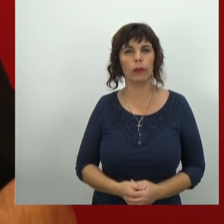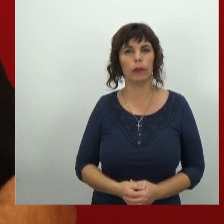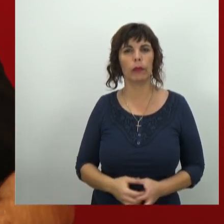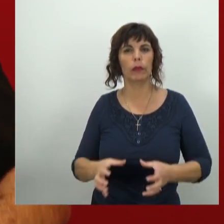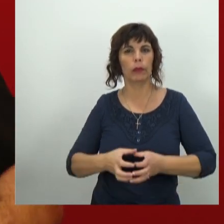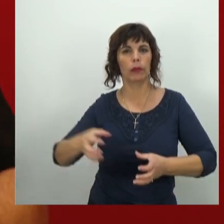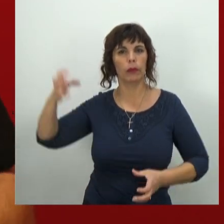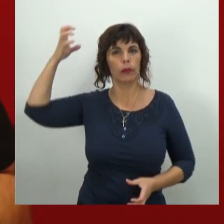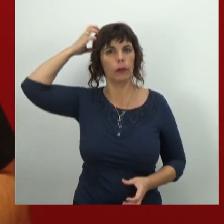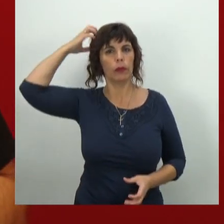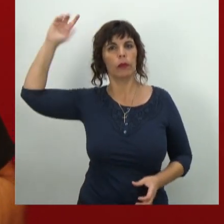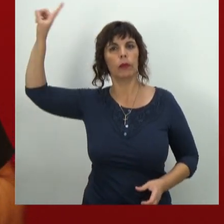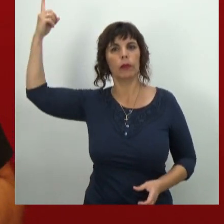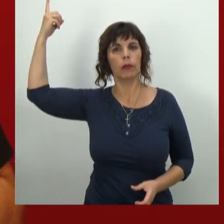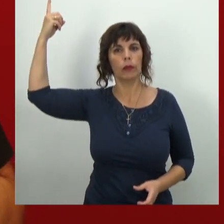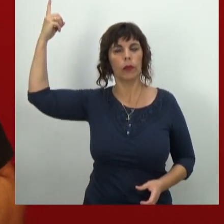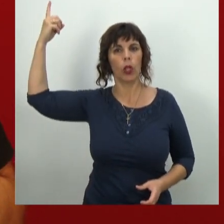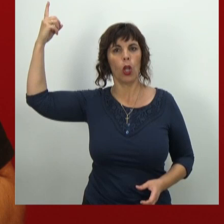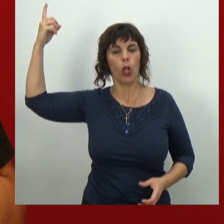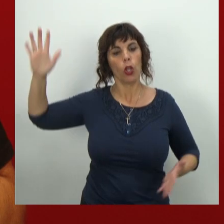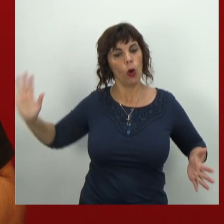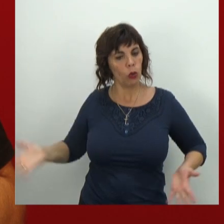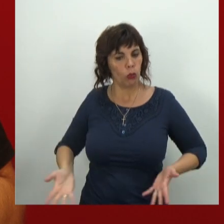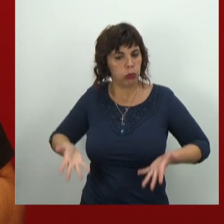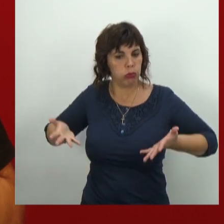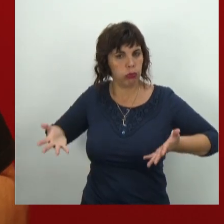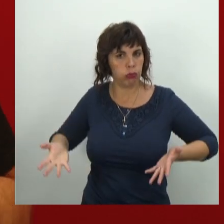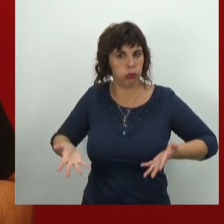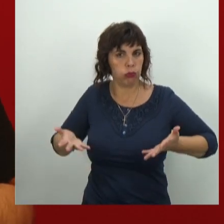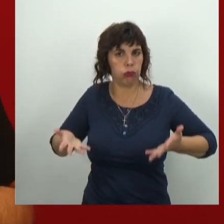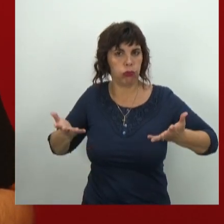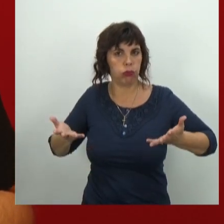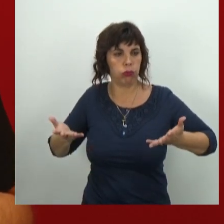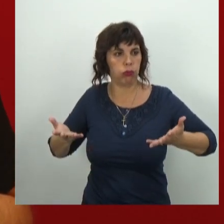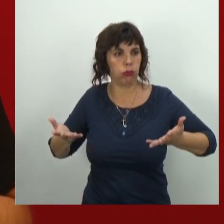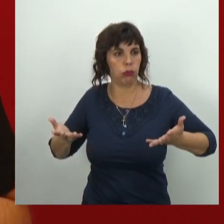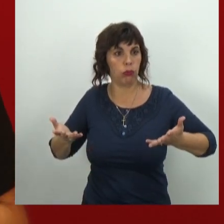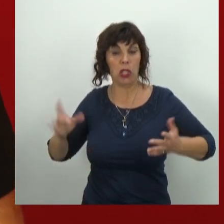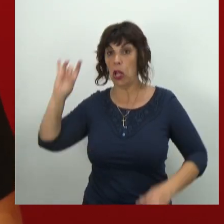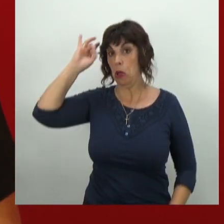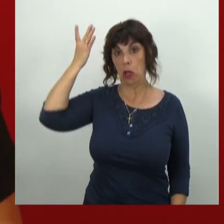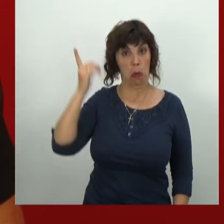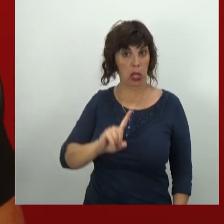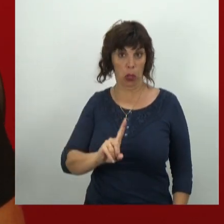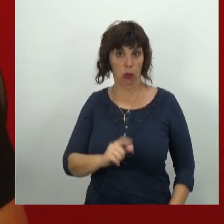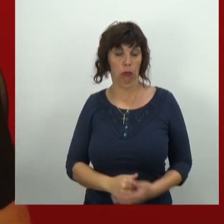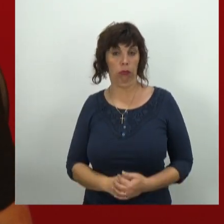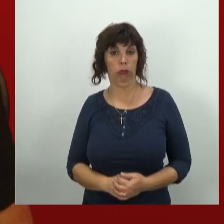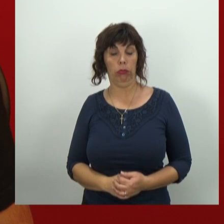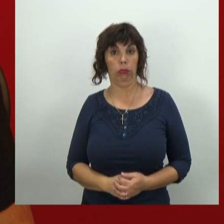el reino de Dios fue levantado, no fue inventado. El reino de